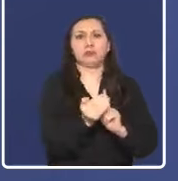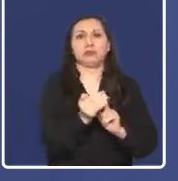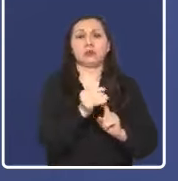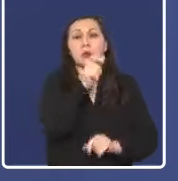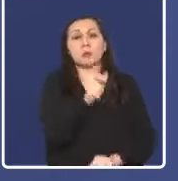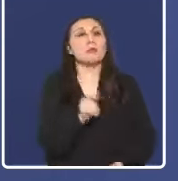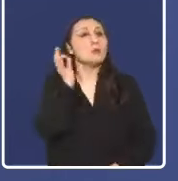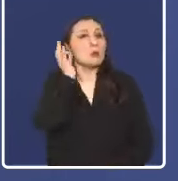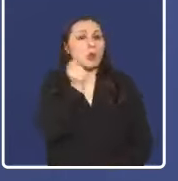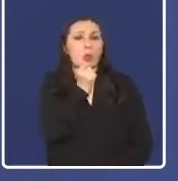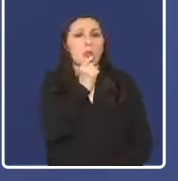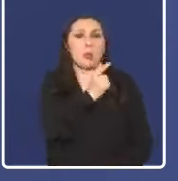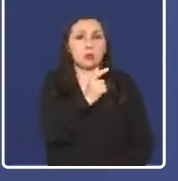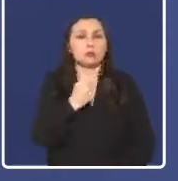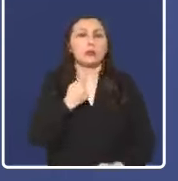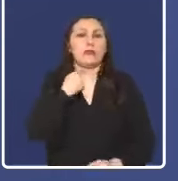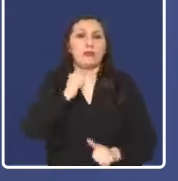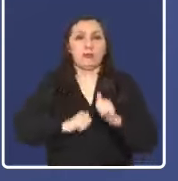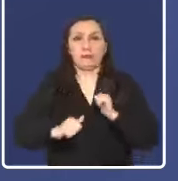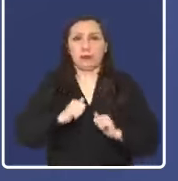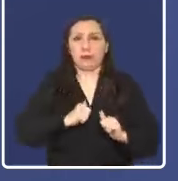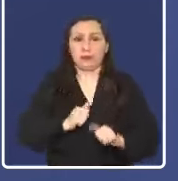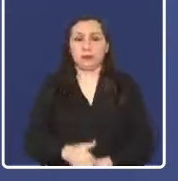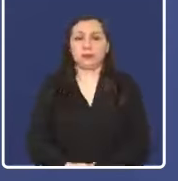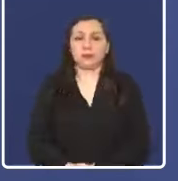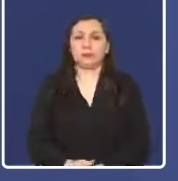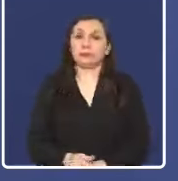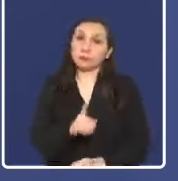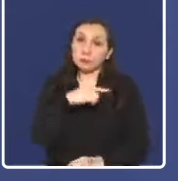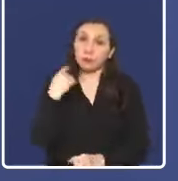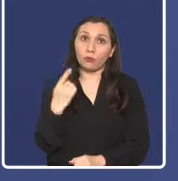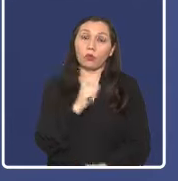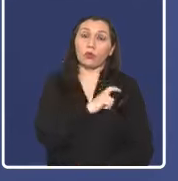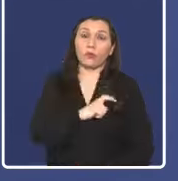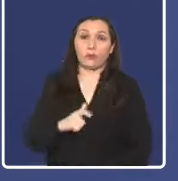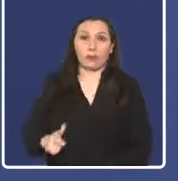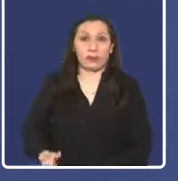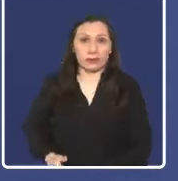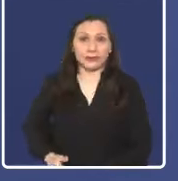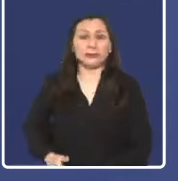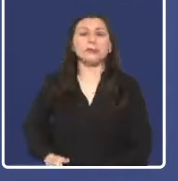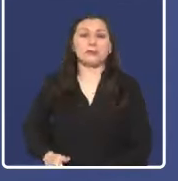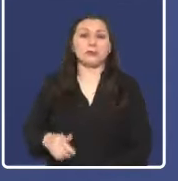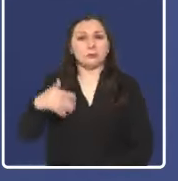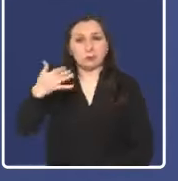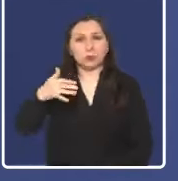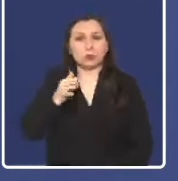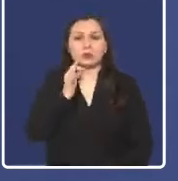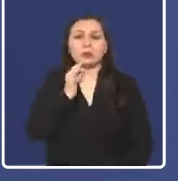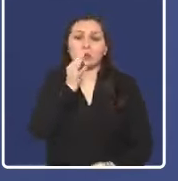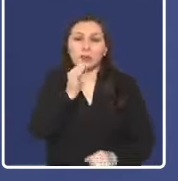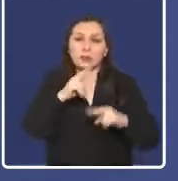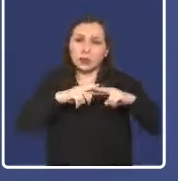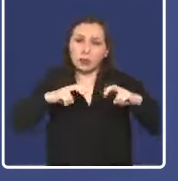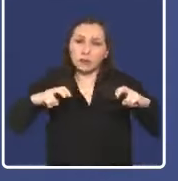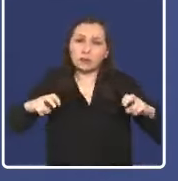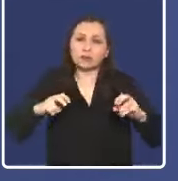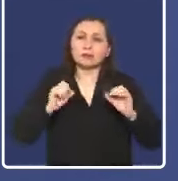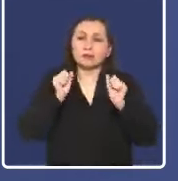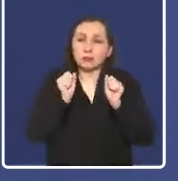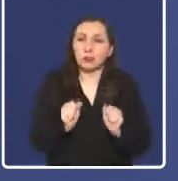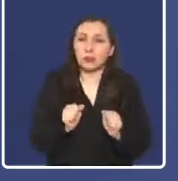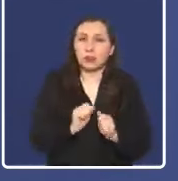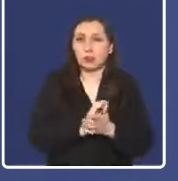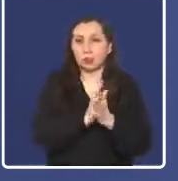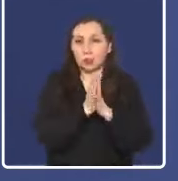la denunciante y de las víctimas. Y como gobierno señalamos que es fundamental que la investigación se pueda realizar